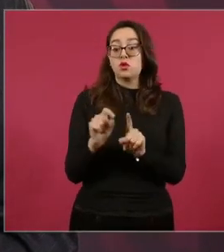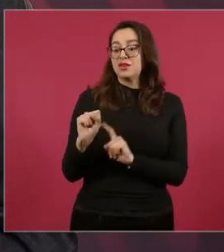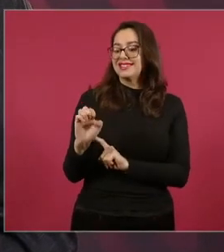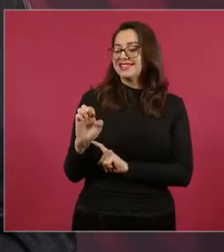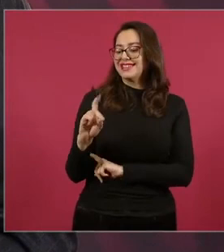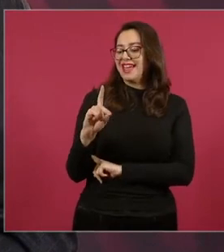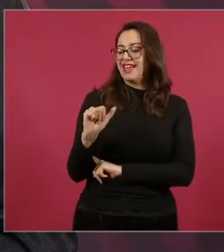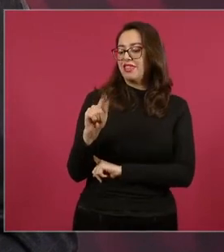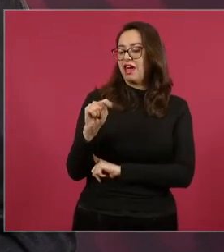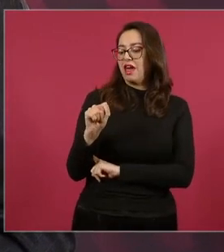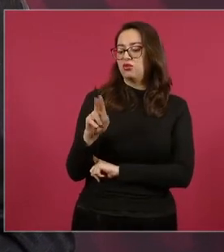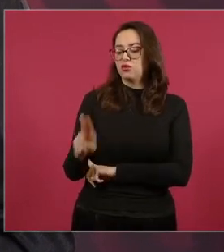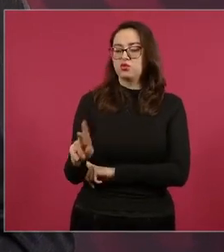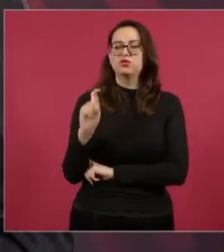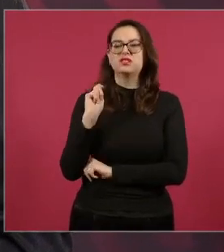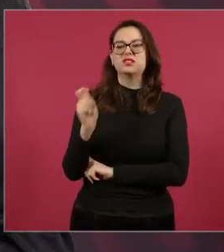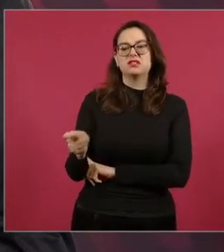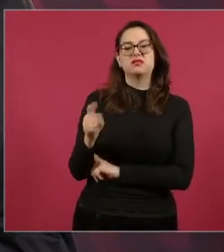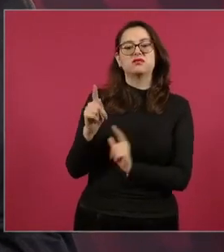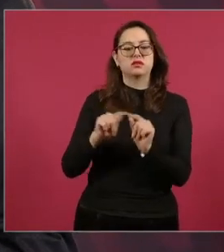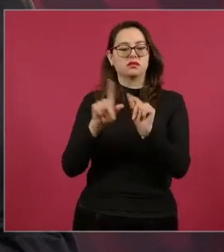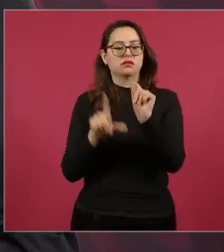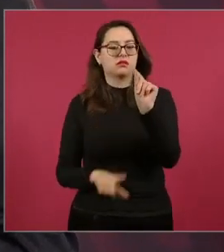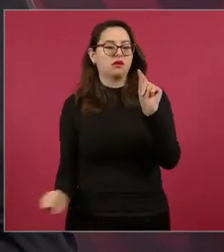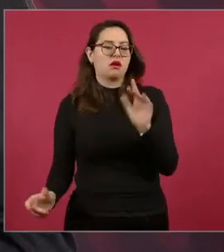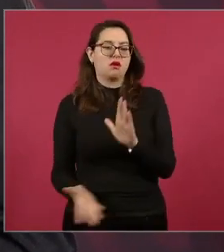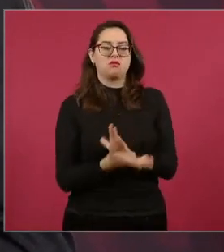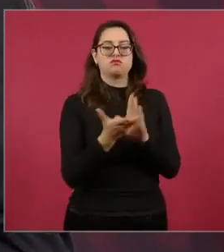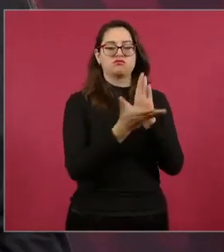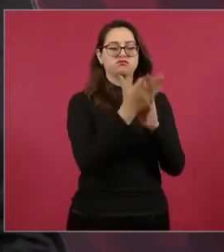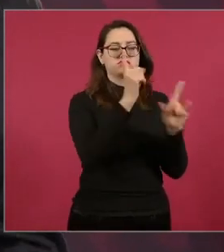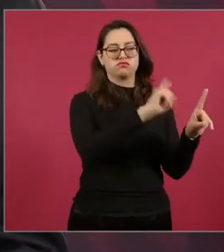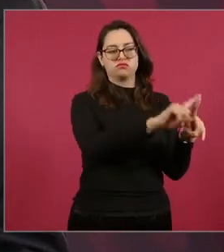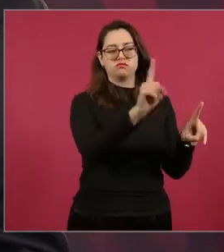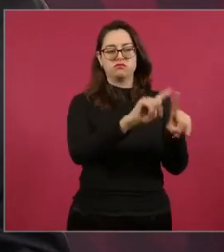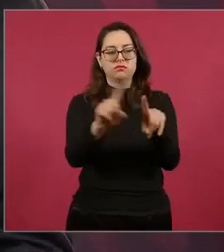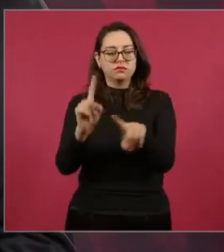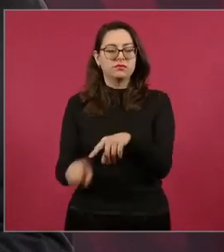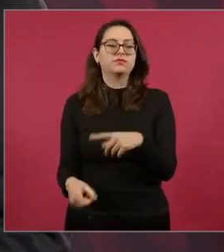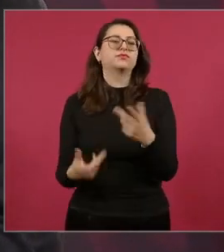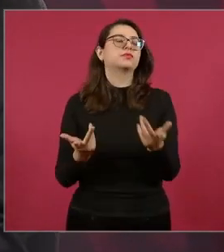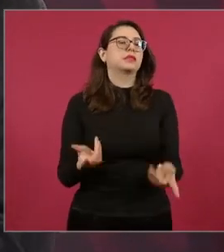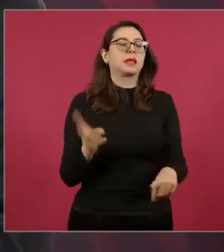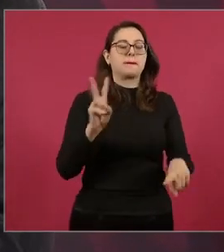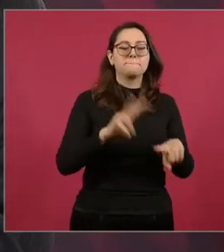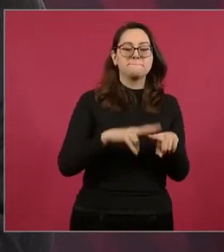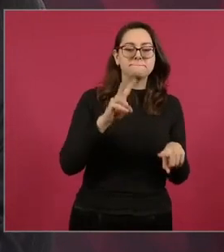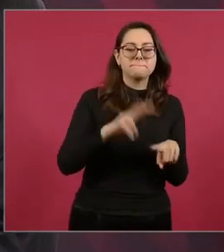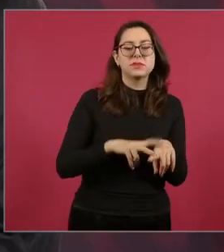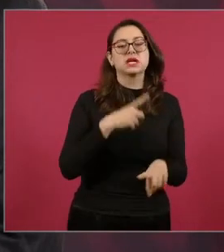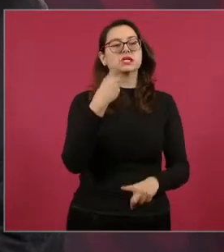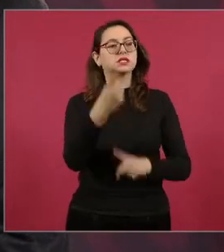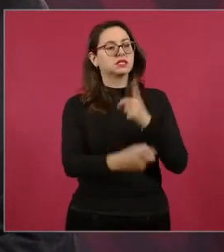todas las obras que se están llevando a cabo, unidades deportivas,